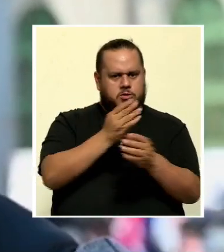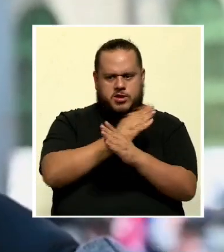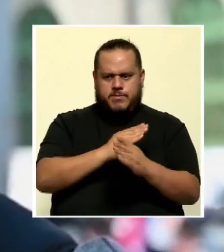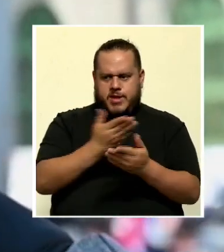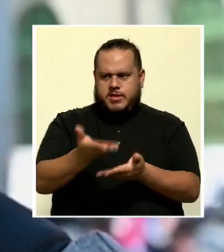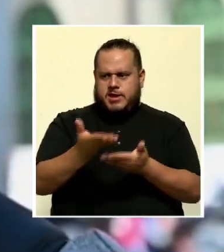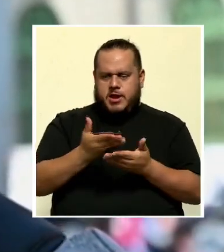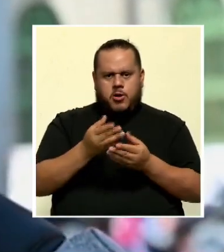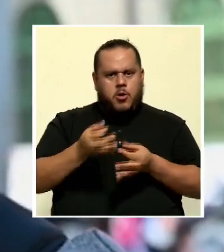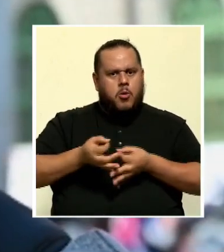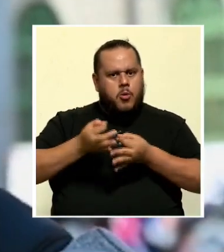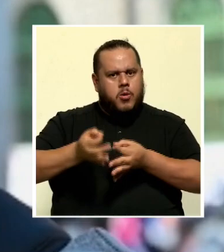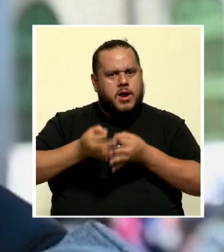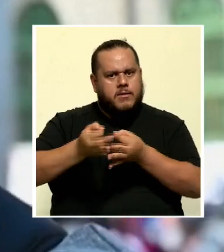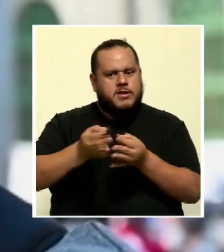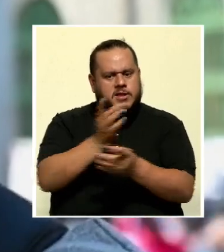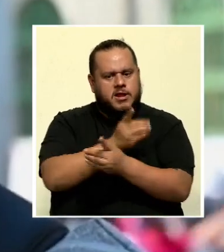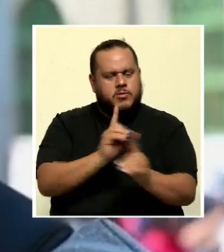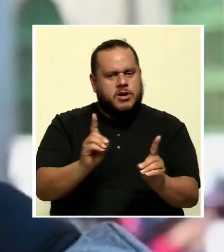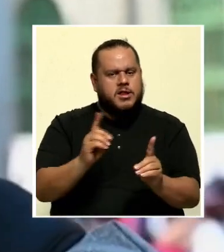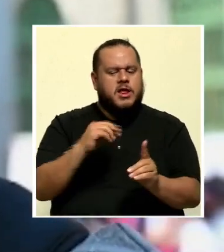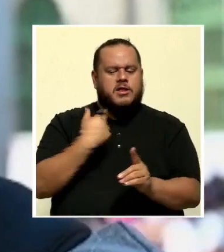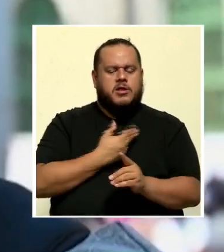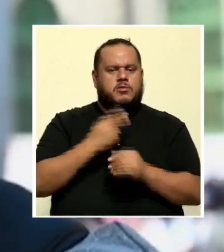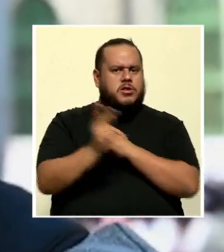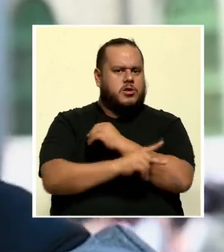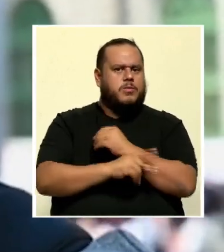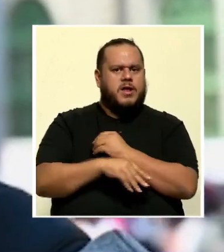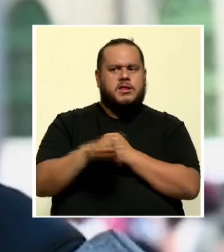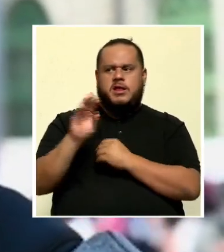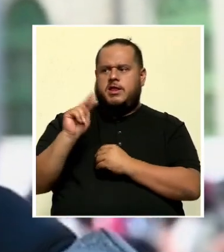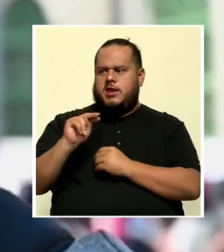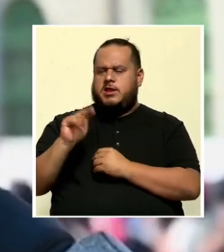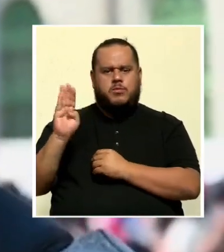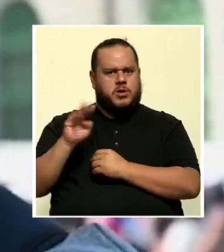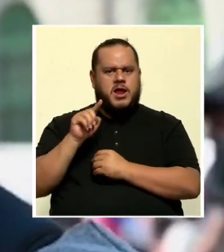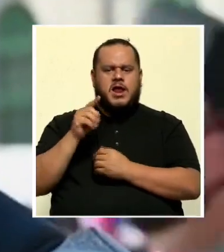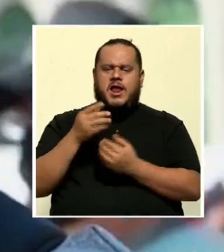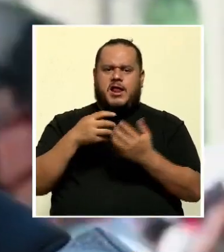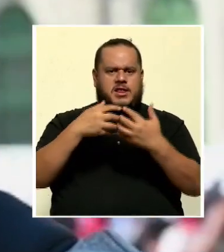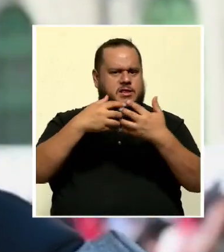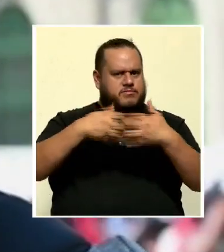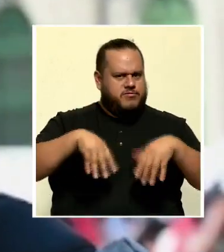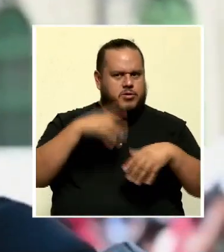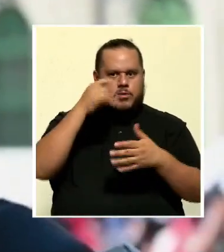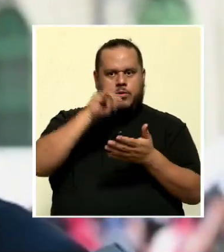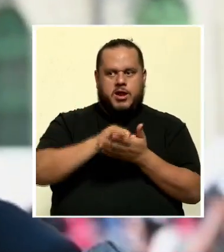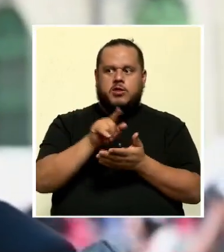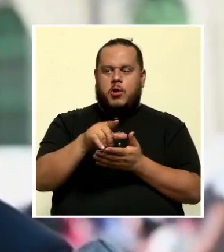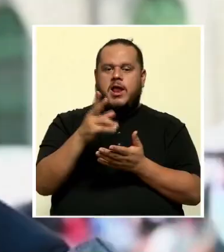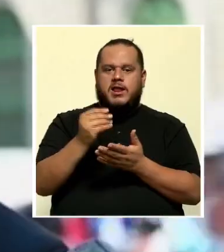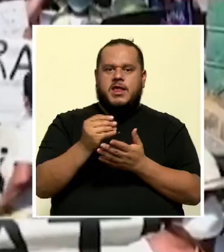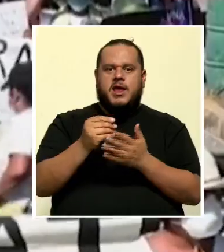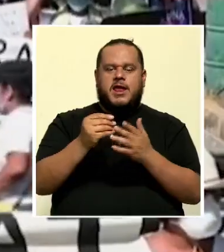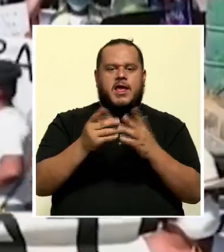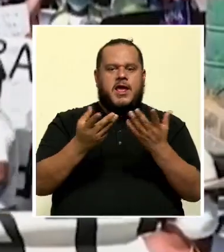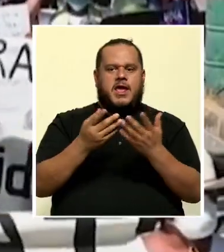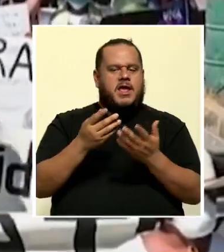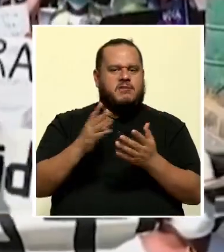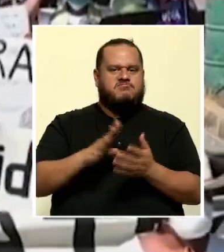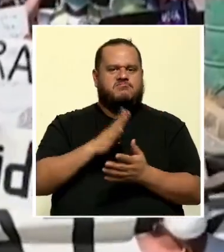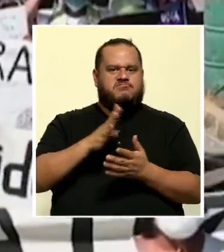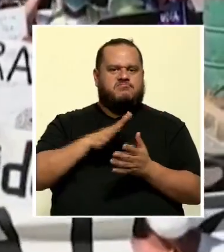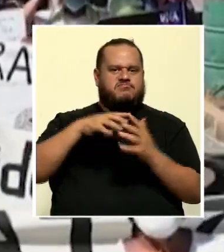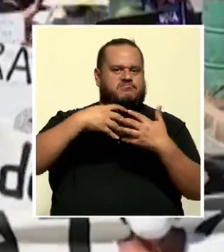a la democracia en nuestro país y Bukele la está desmantelando. Por eso él quiere desacreditar los acuerdos de paz.